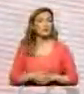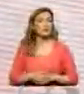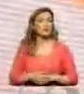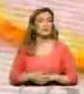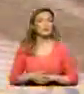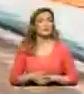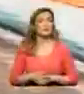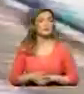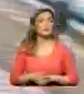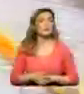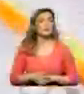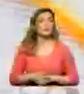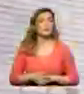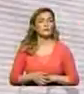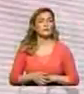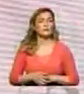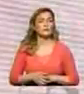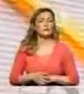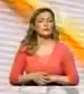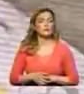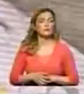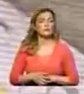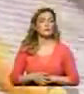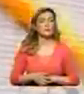helen kim jong es 24 horas